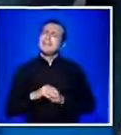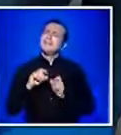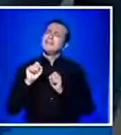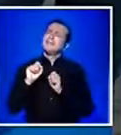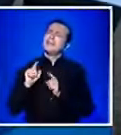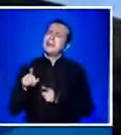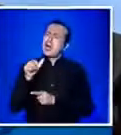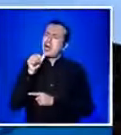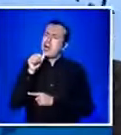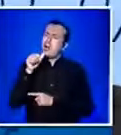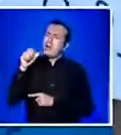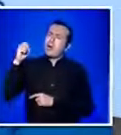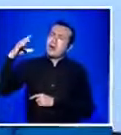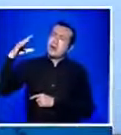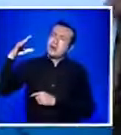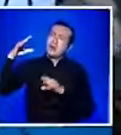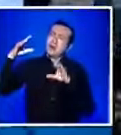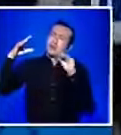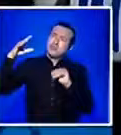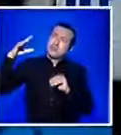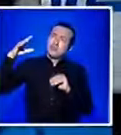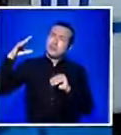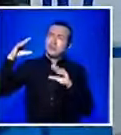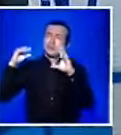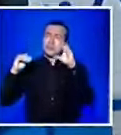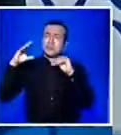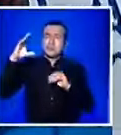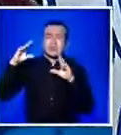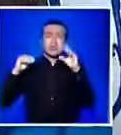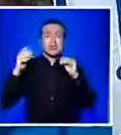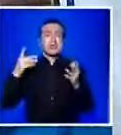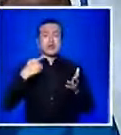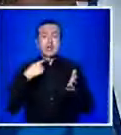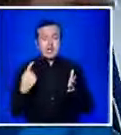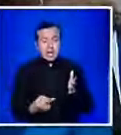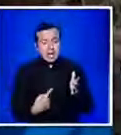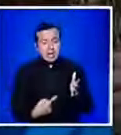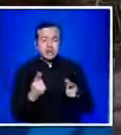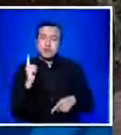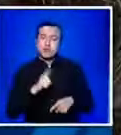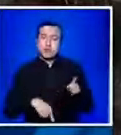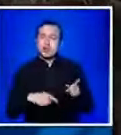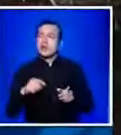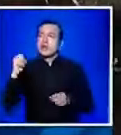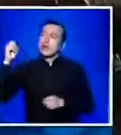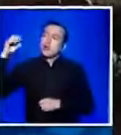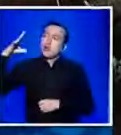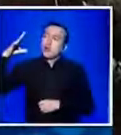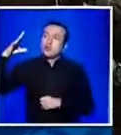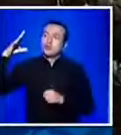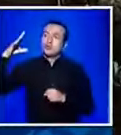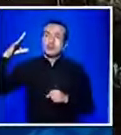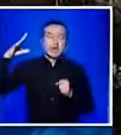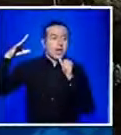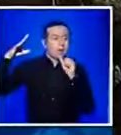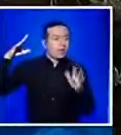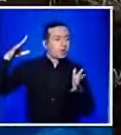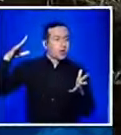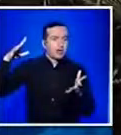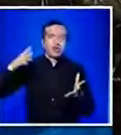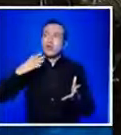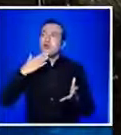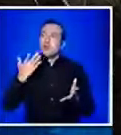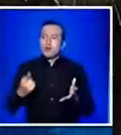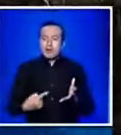no les dan luz. Y cuando les dan luz, no hay agua. No se puede usar los artefactos que son la lavadora. Porque si hay luz, no hay agua. Entonces eso me parece